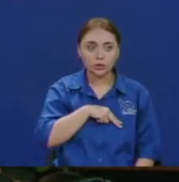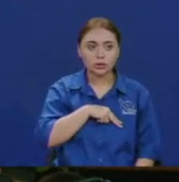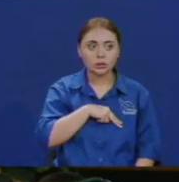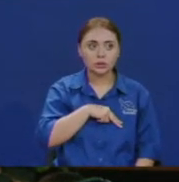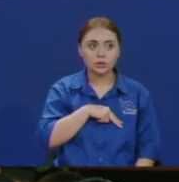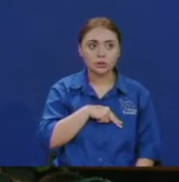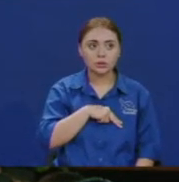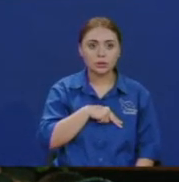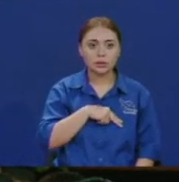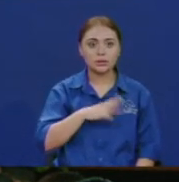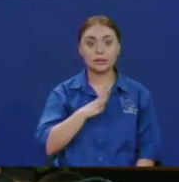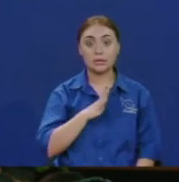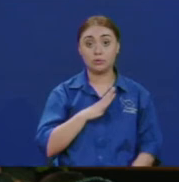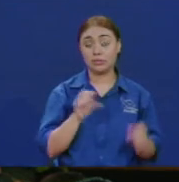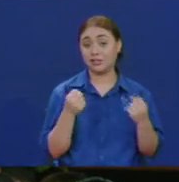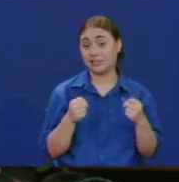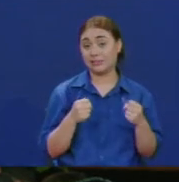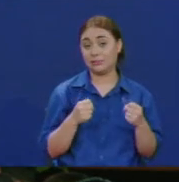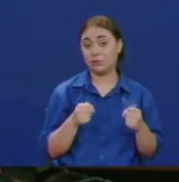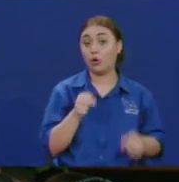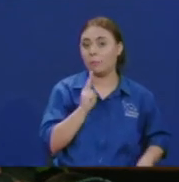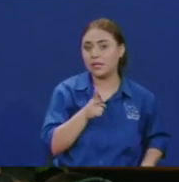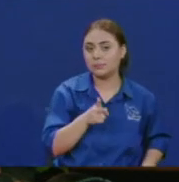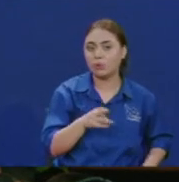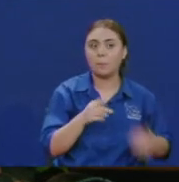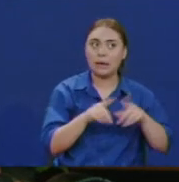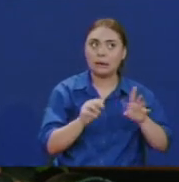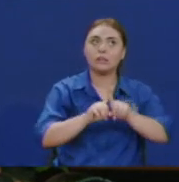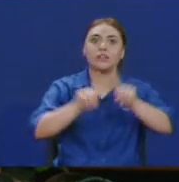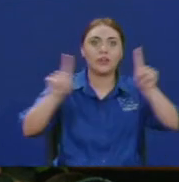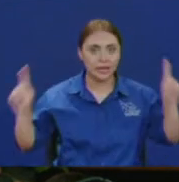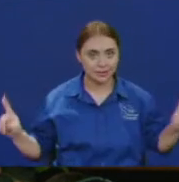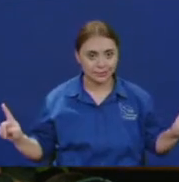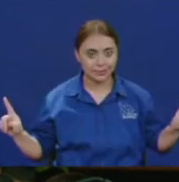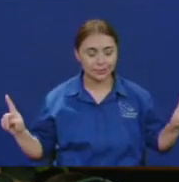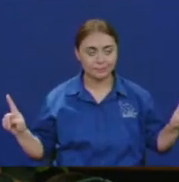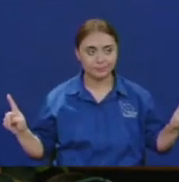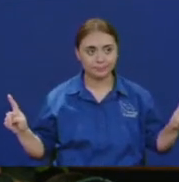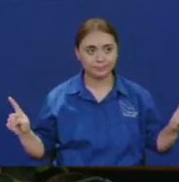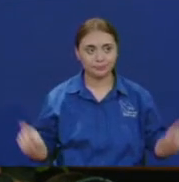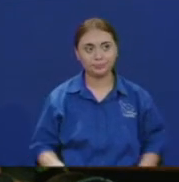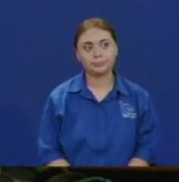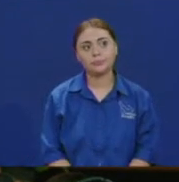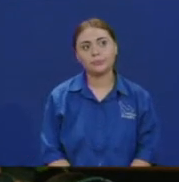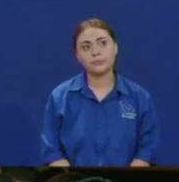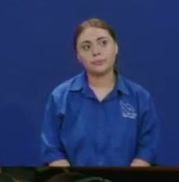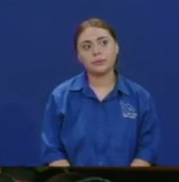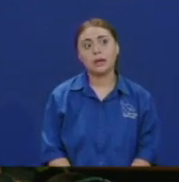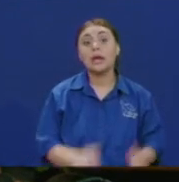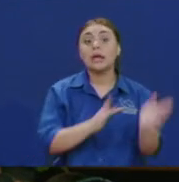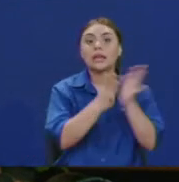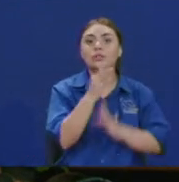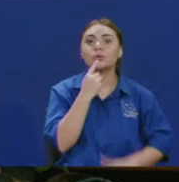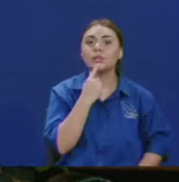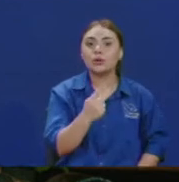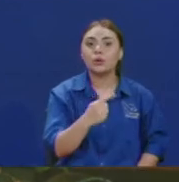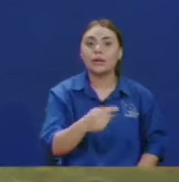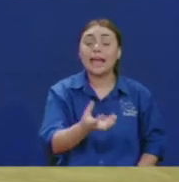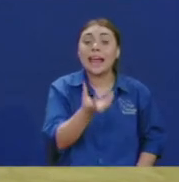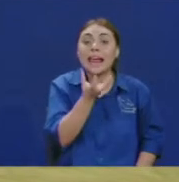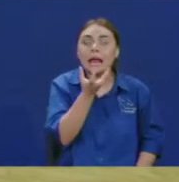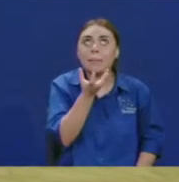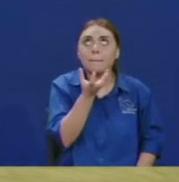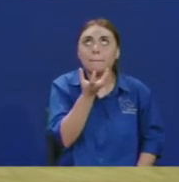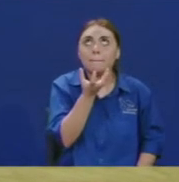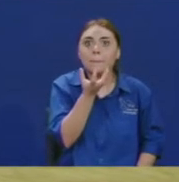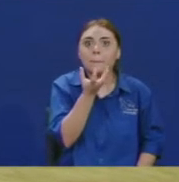todo el cordero. Pero el cordero, él dijo que el pan era su cuerpo, y Juan dijo